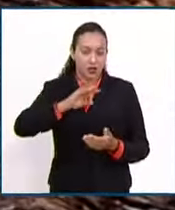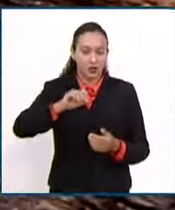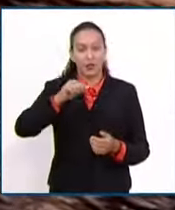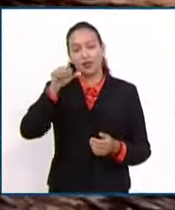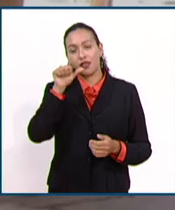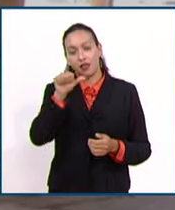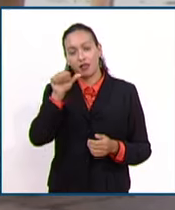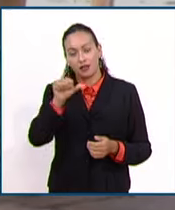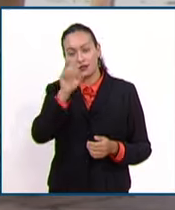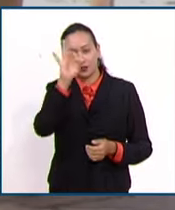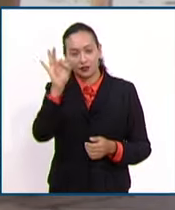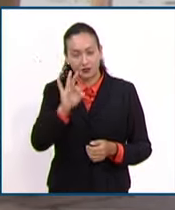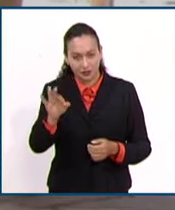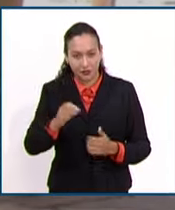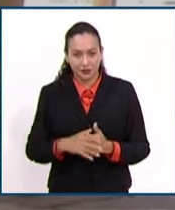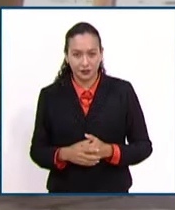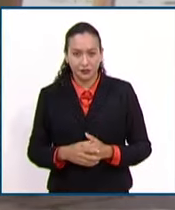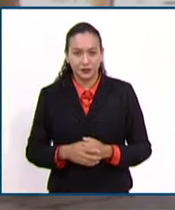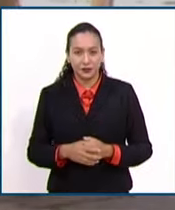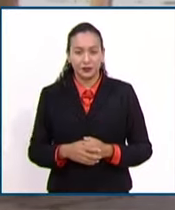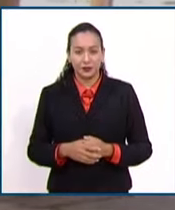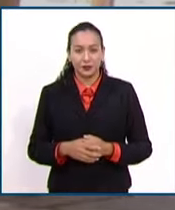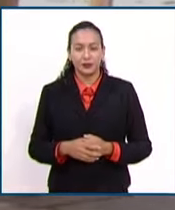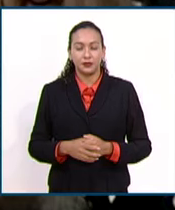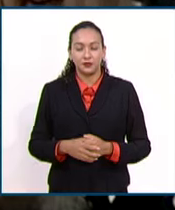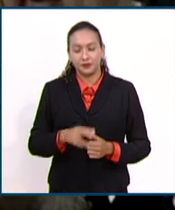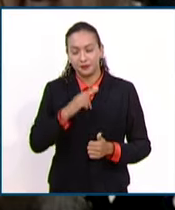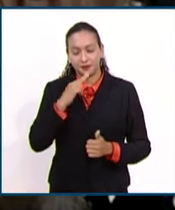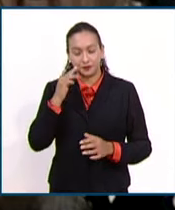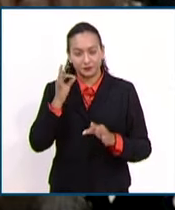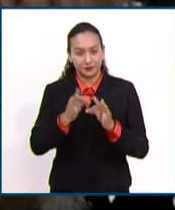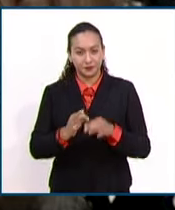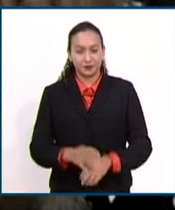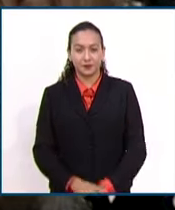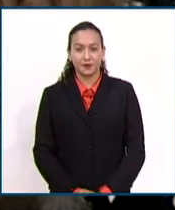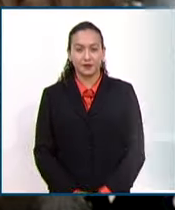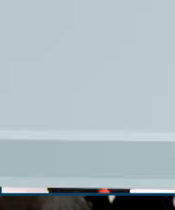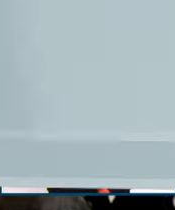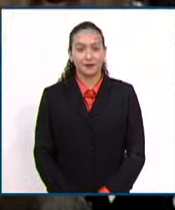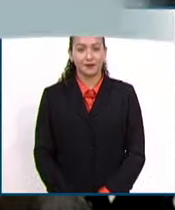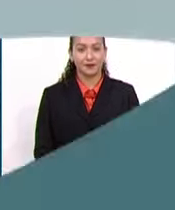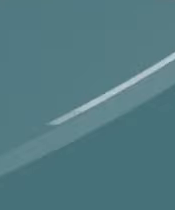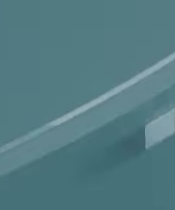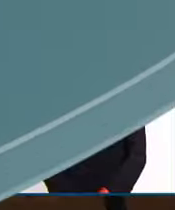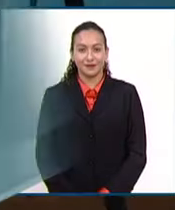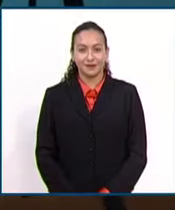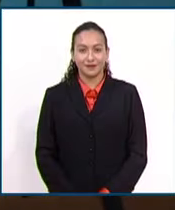16%. Para el canal del Poder Judicial de la Federación, Mario López Peña.